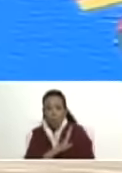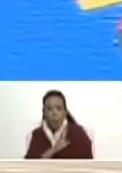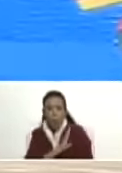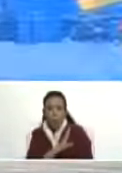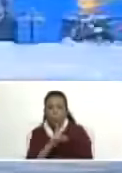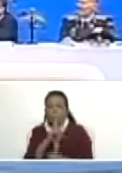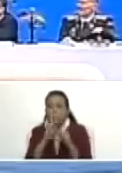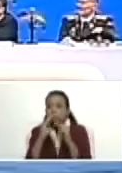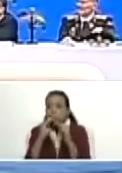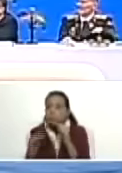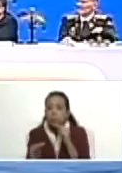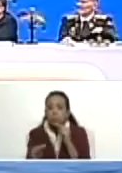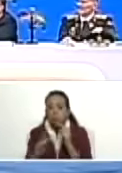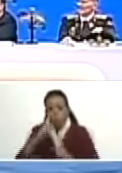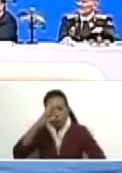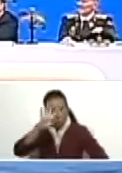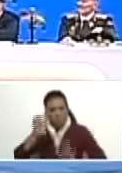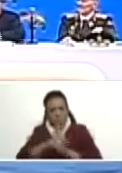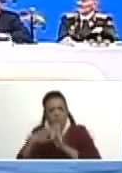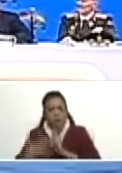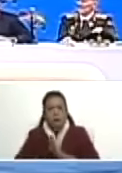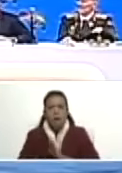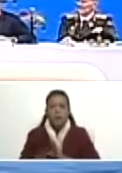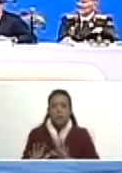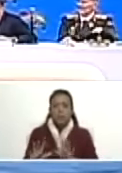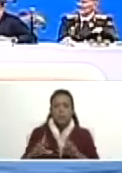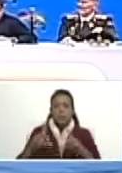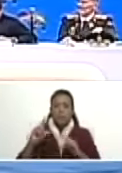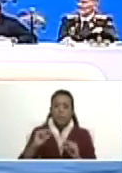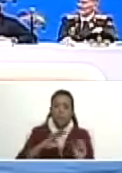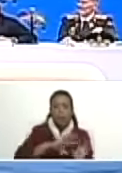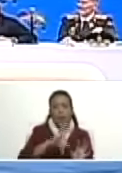como elemento de honor de la estrella de la Guayana.